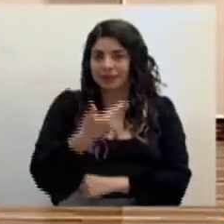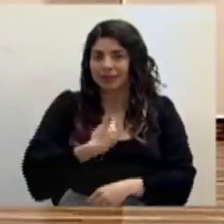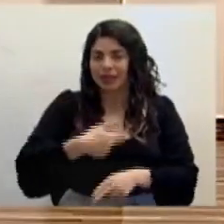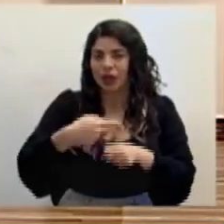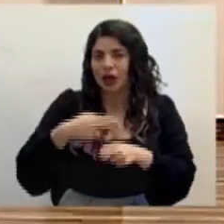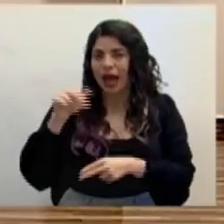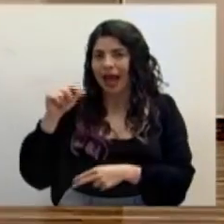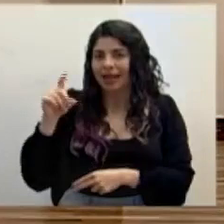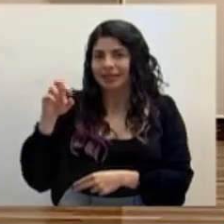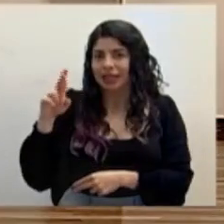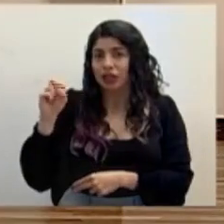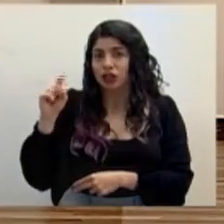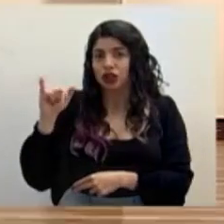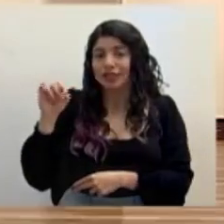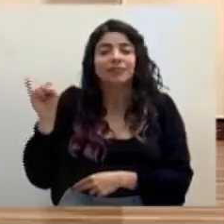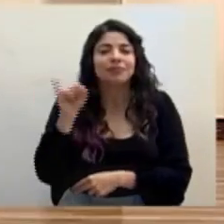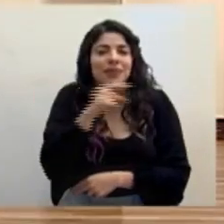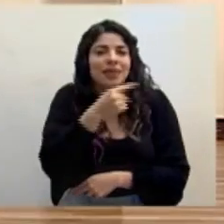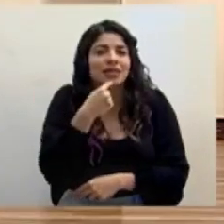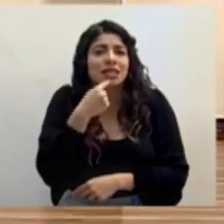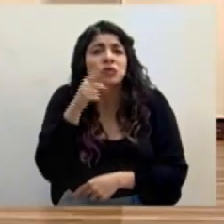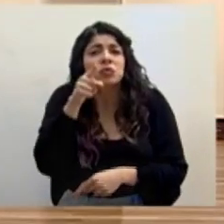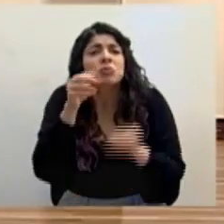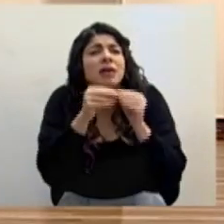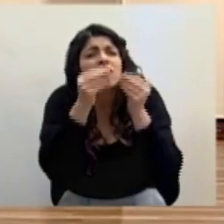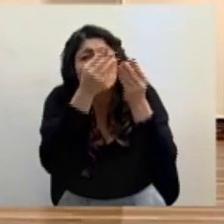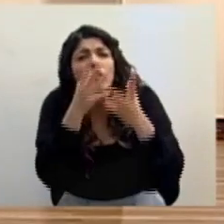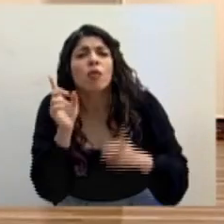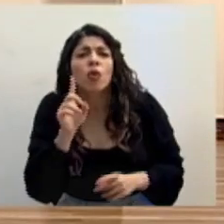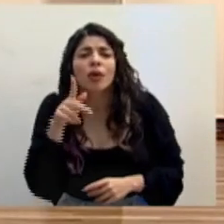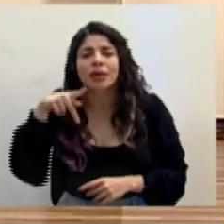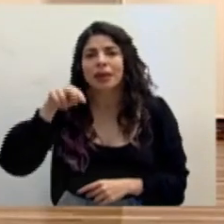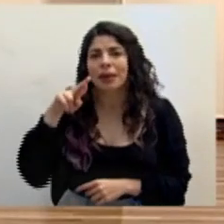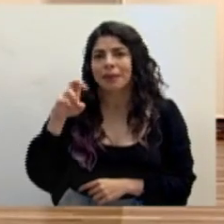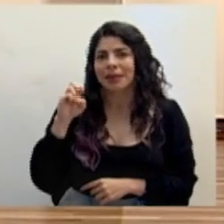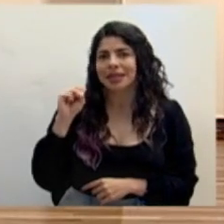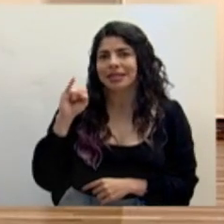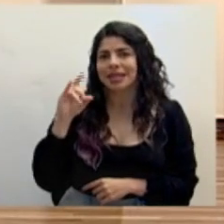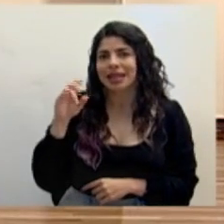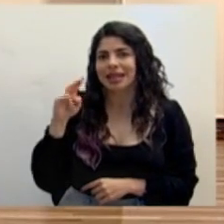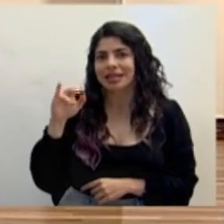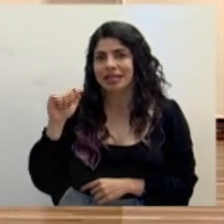señor Alexander Solís, y como él lo indicó, usted puede visitar el sitio